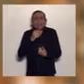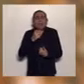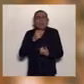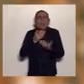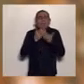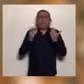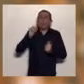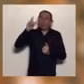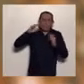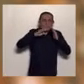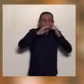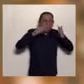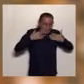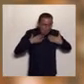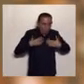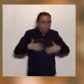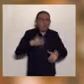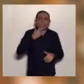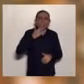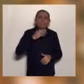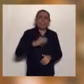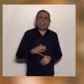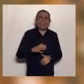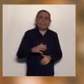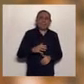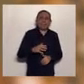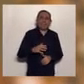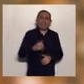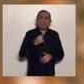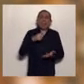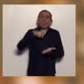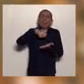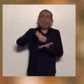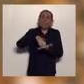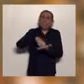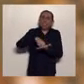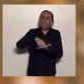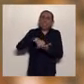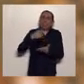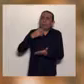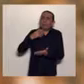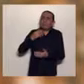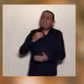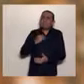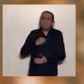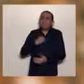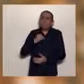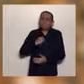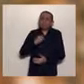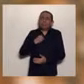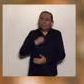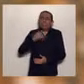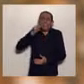la mesa de tu cuerpo y de tu sangre, consagrados que por su santidad